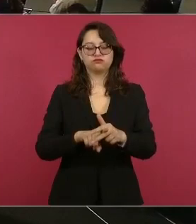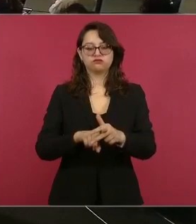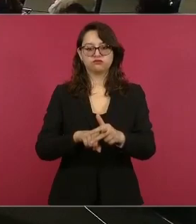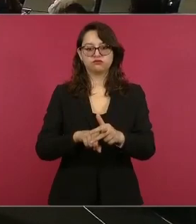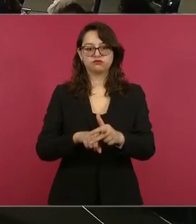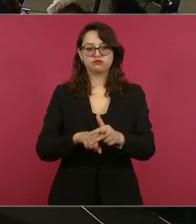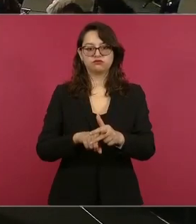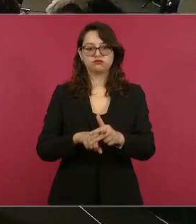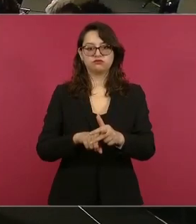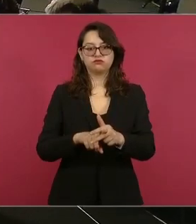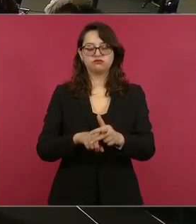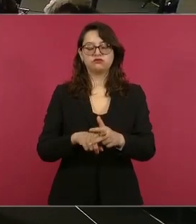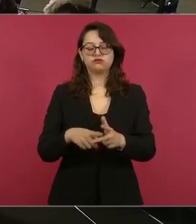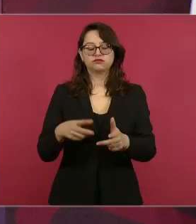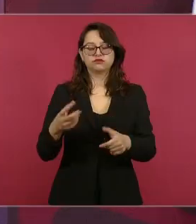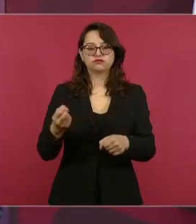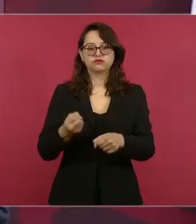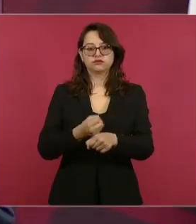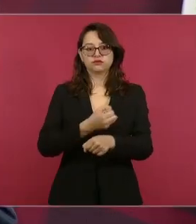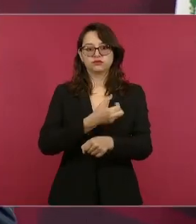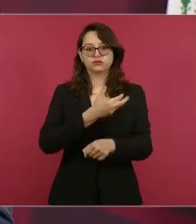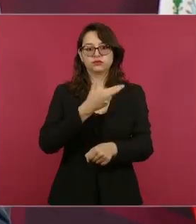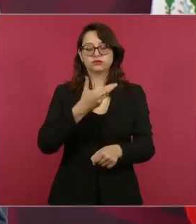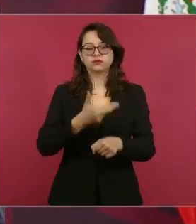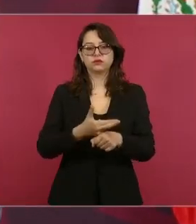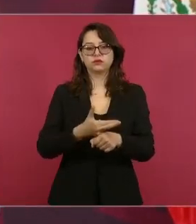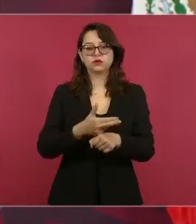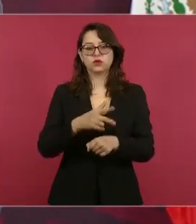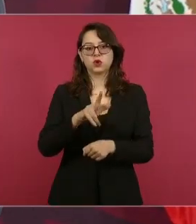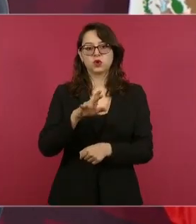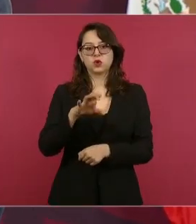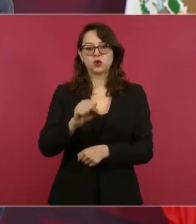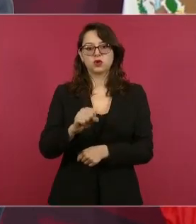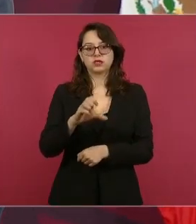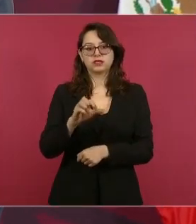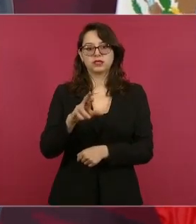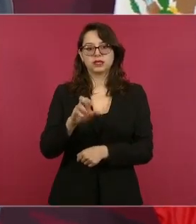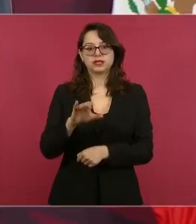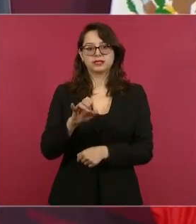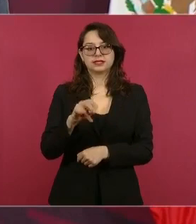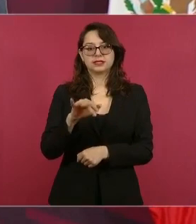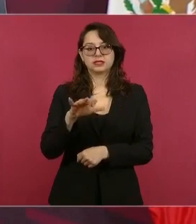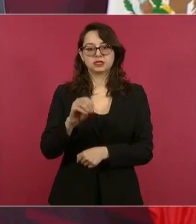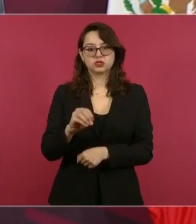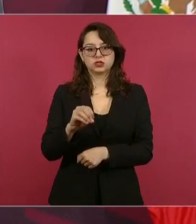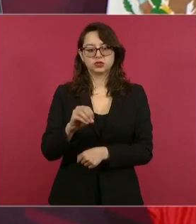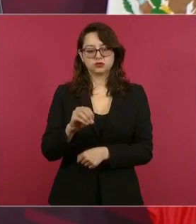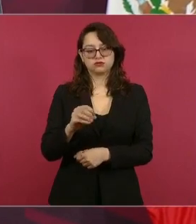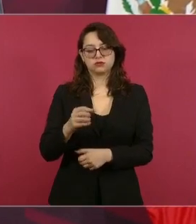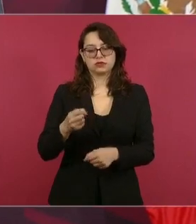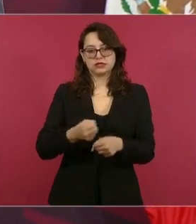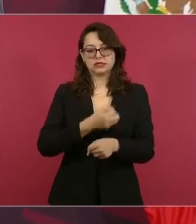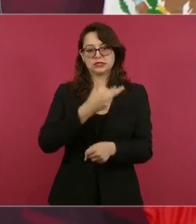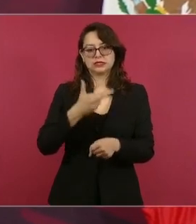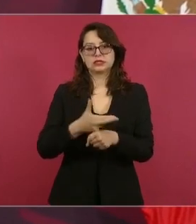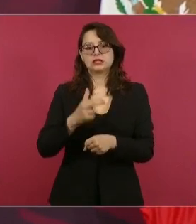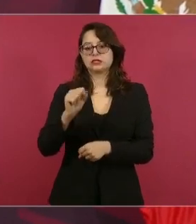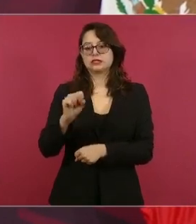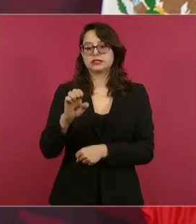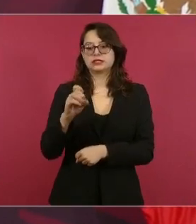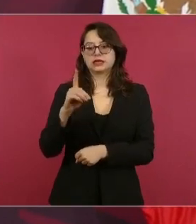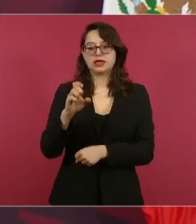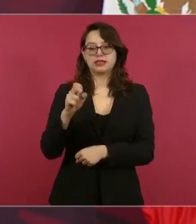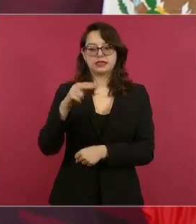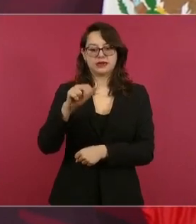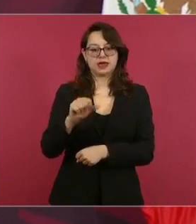secretario Luis Crescencio Sandoval González, es el secretario de la Defensa que